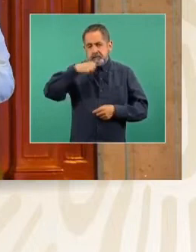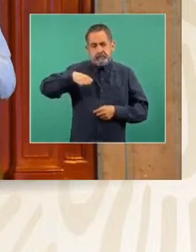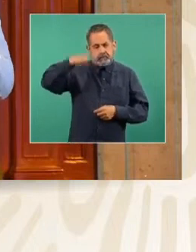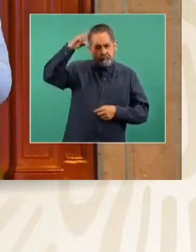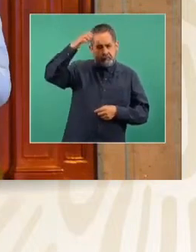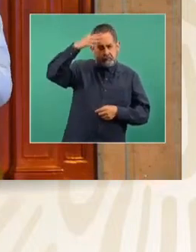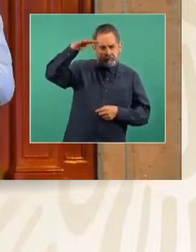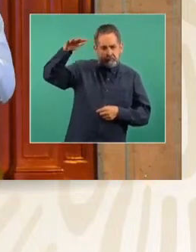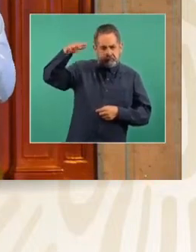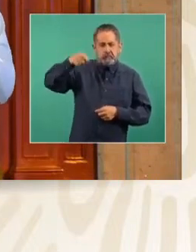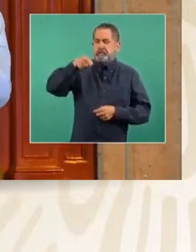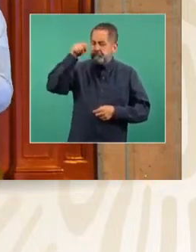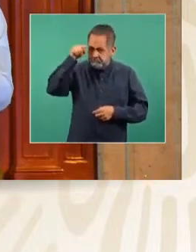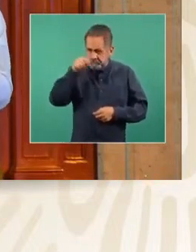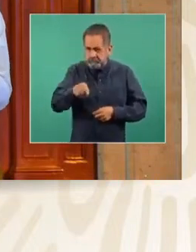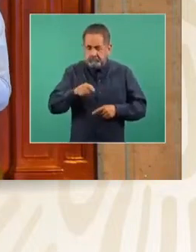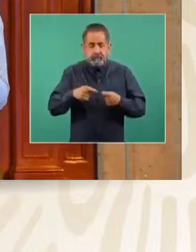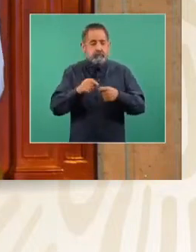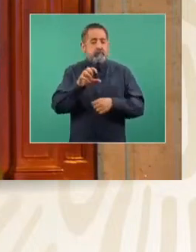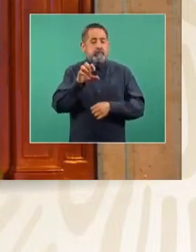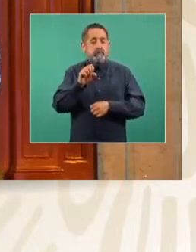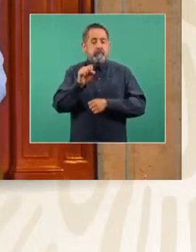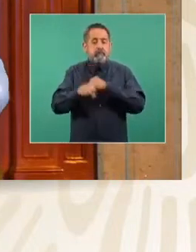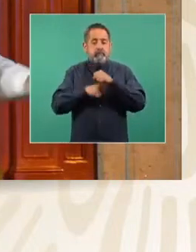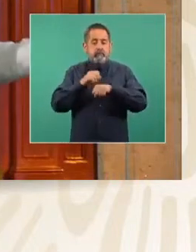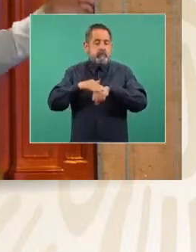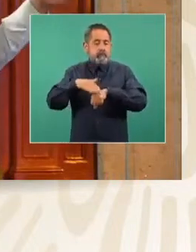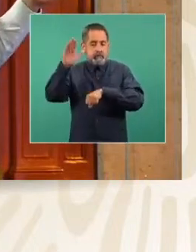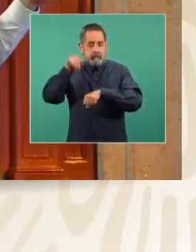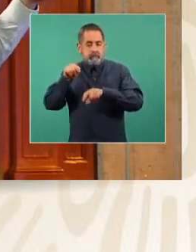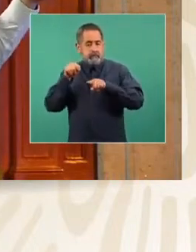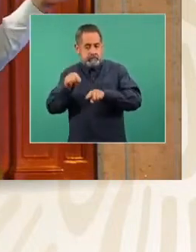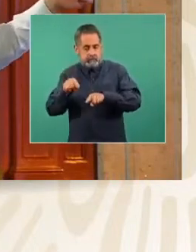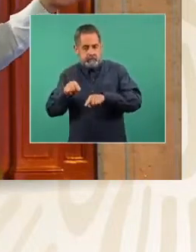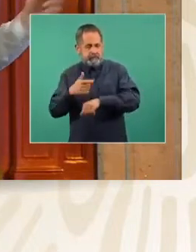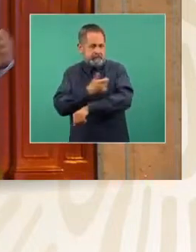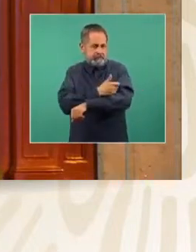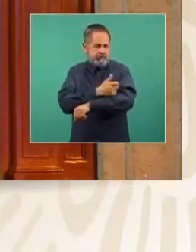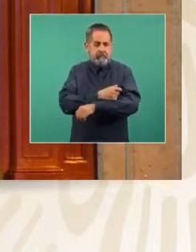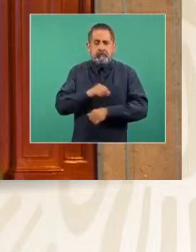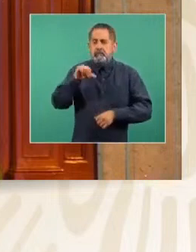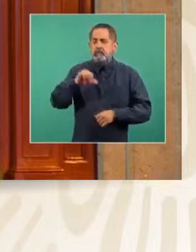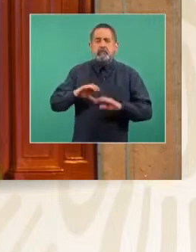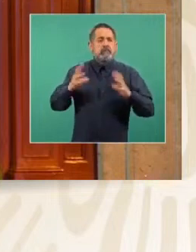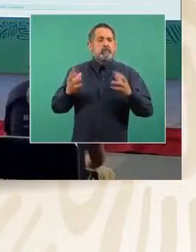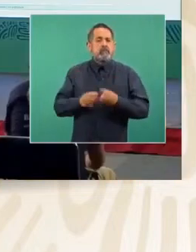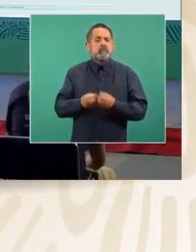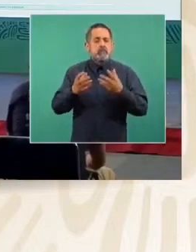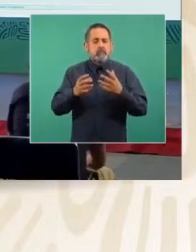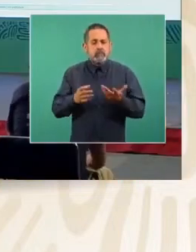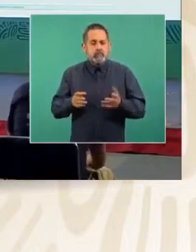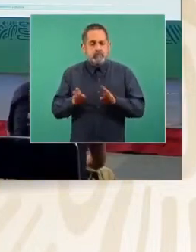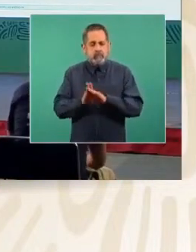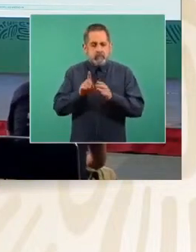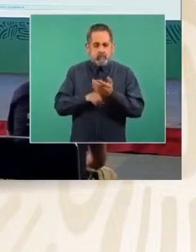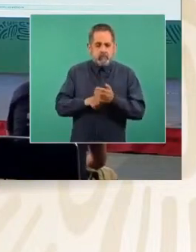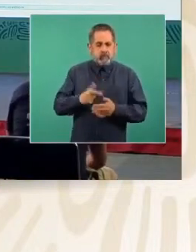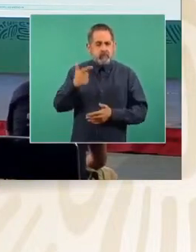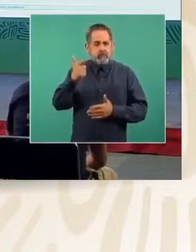adultas mayores en este momento de 60 años y más, y que para el día de hoy tenemos con medios esquemas